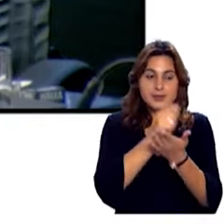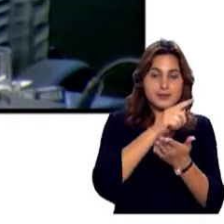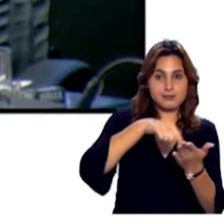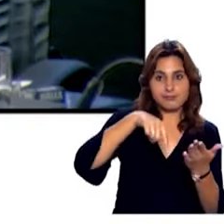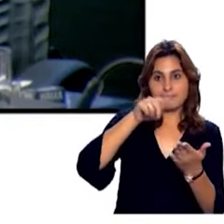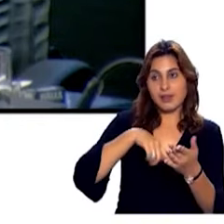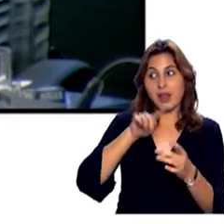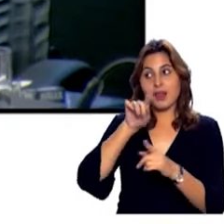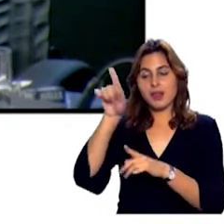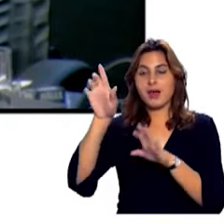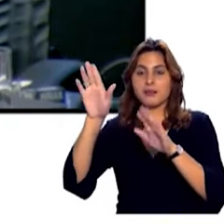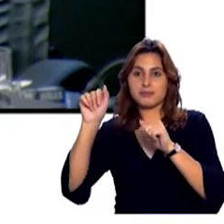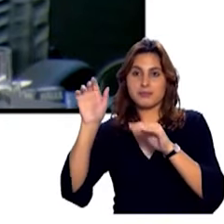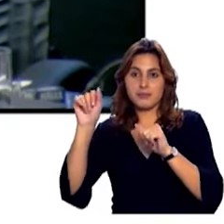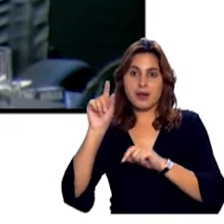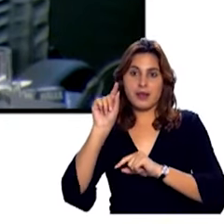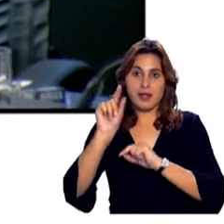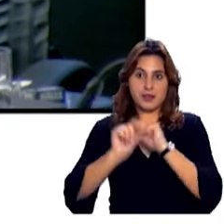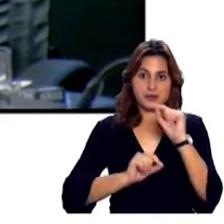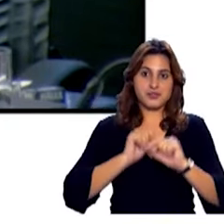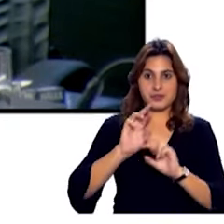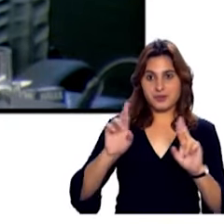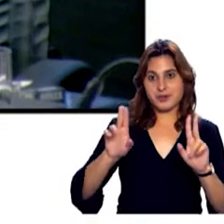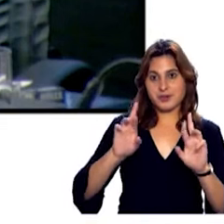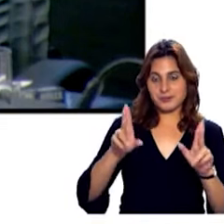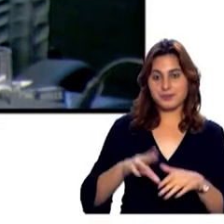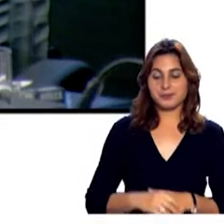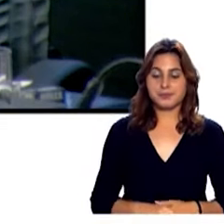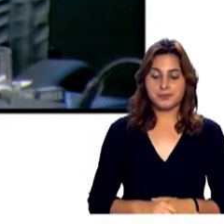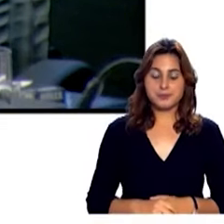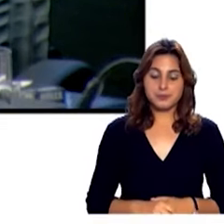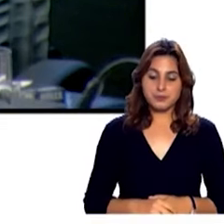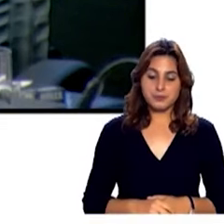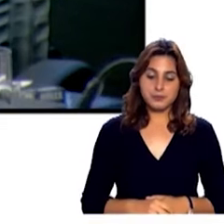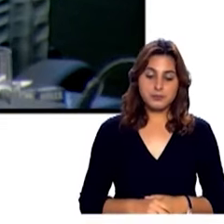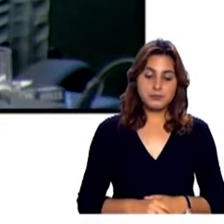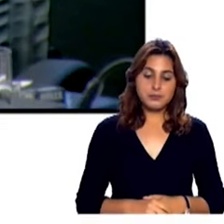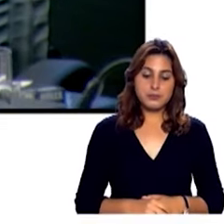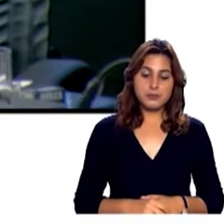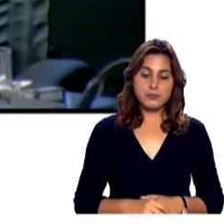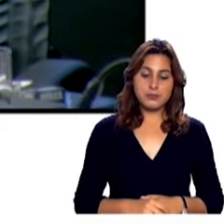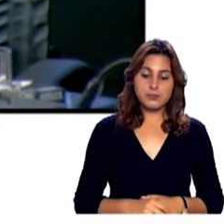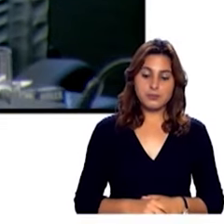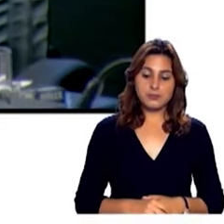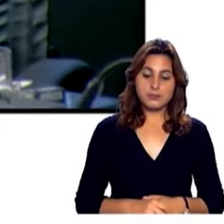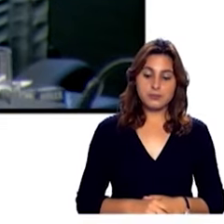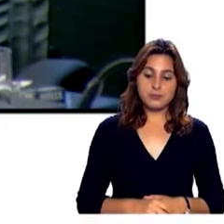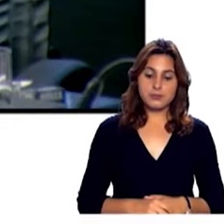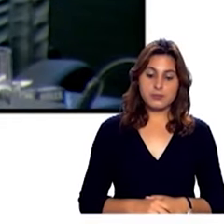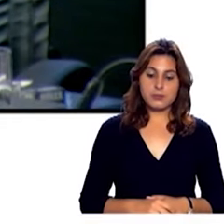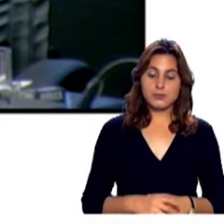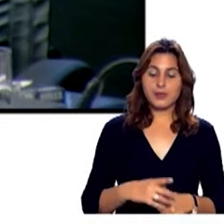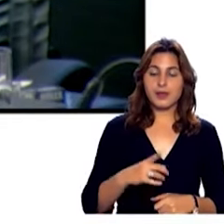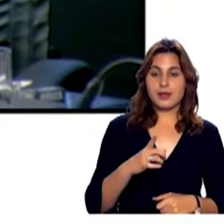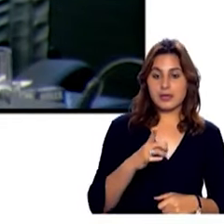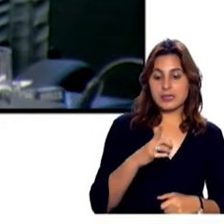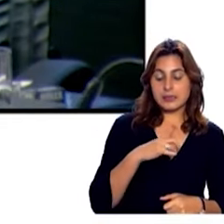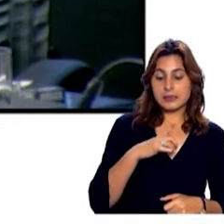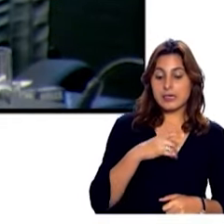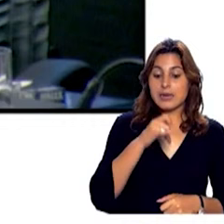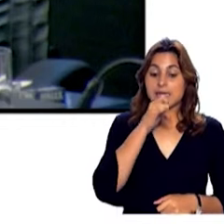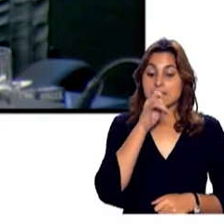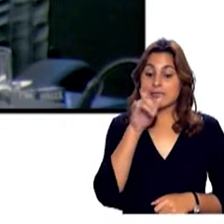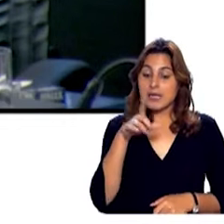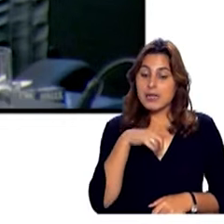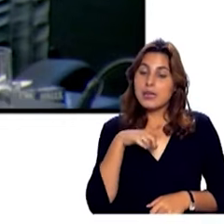en per intercial se define fundamentalmente si la sentencia se recurre se